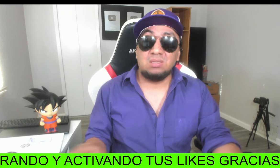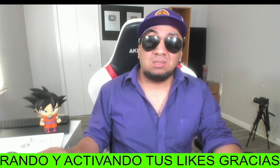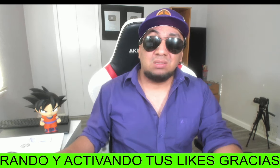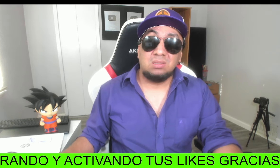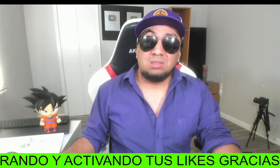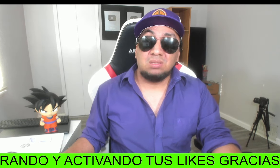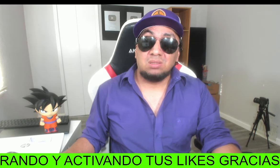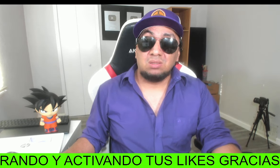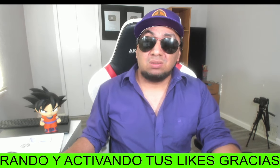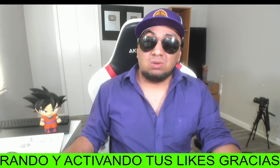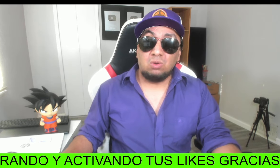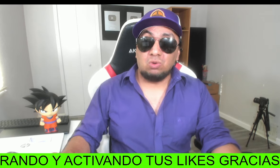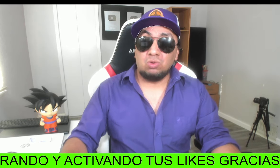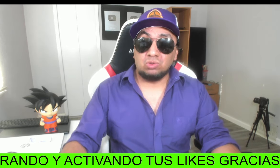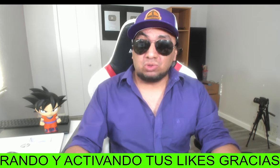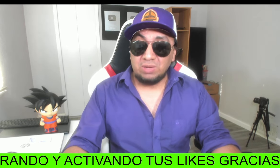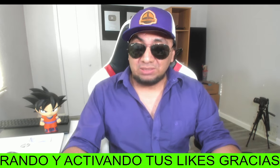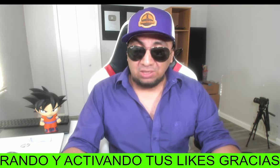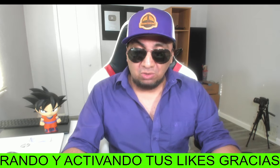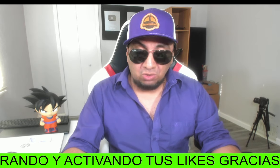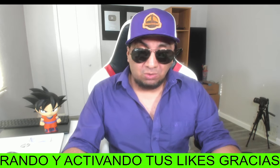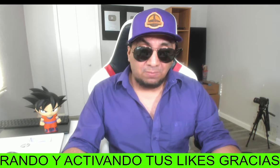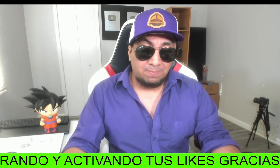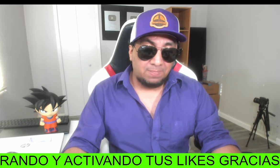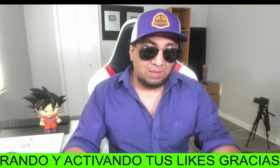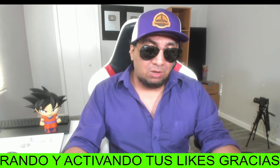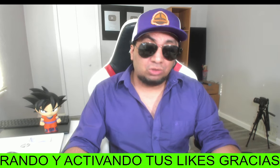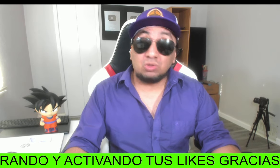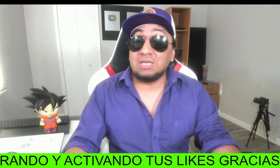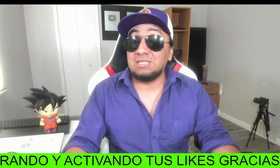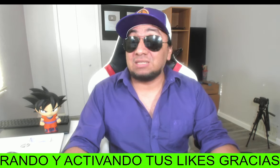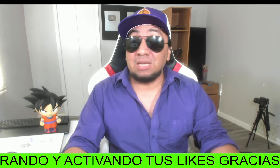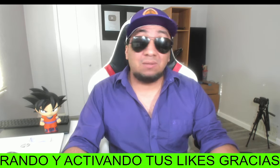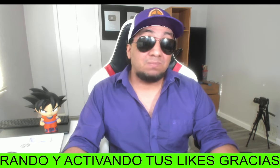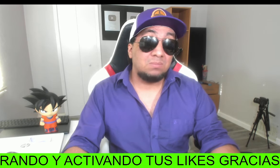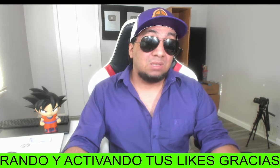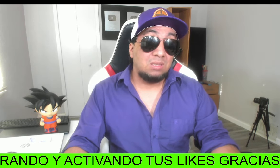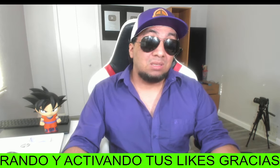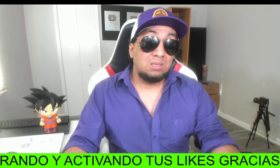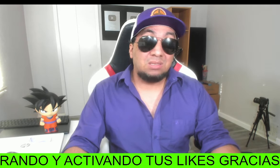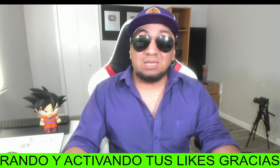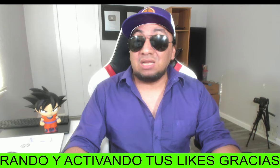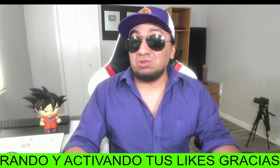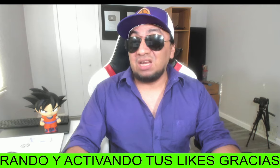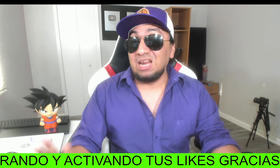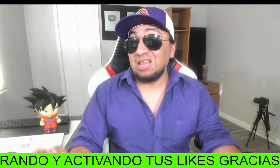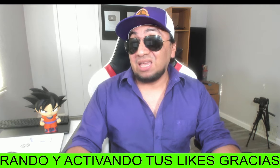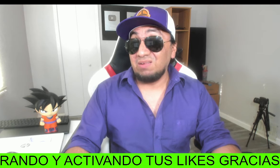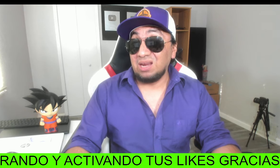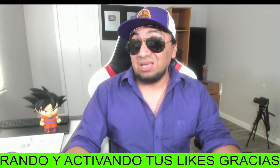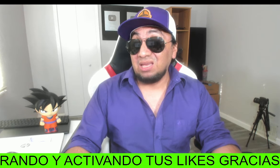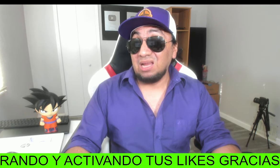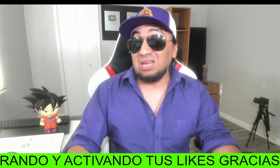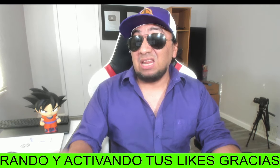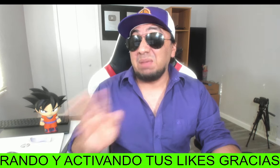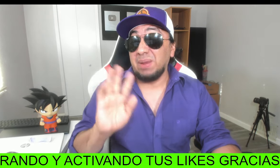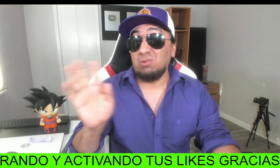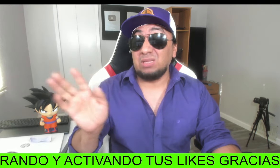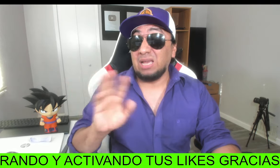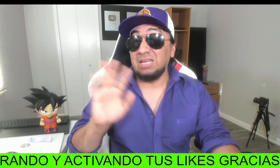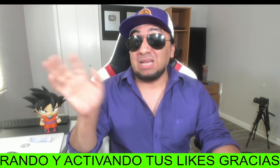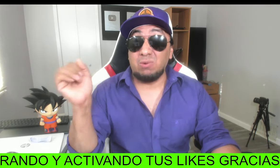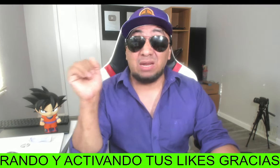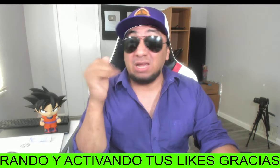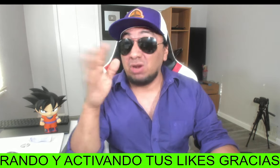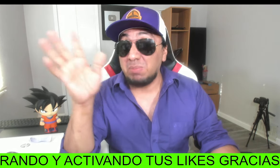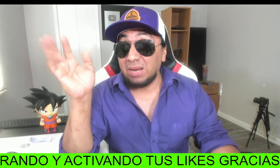Funes o sobre el señor, el otro Sánchez Serén, dice que él no tiene nada que hablar ahí, que él ni le pregunte,